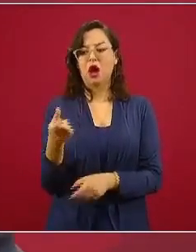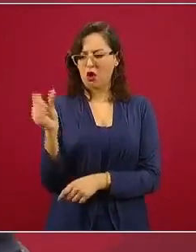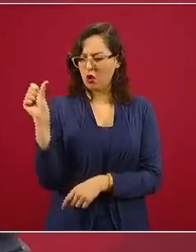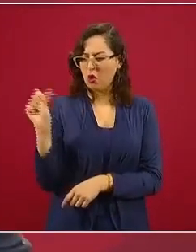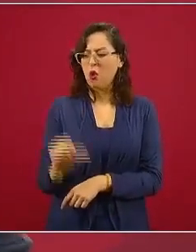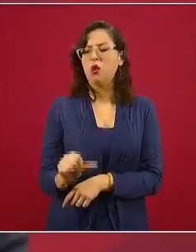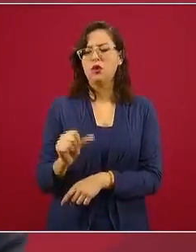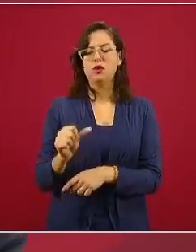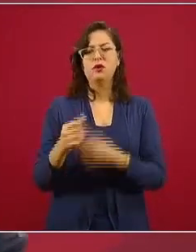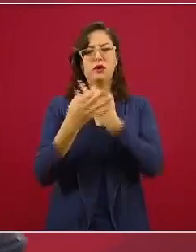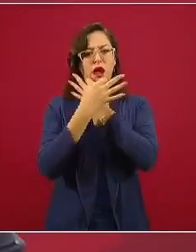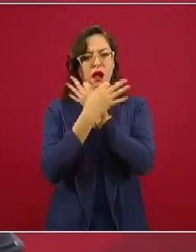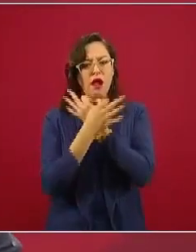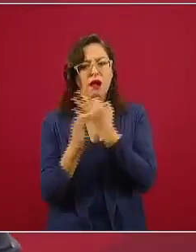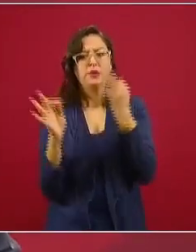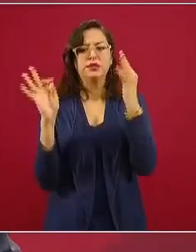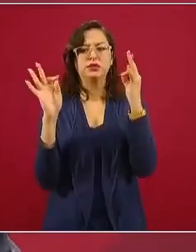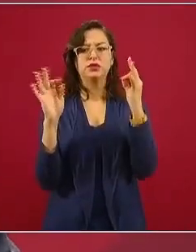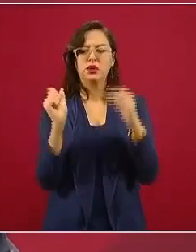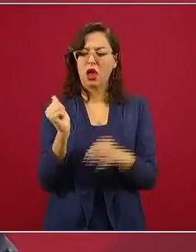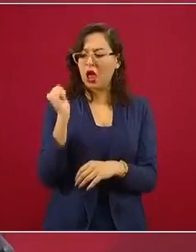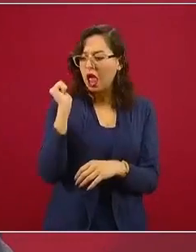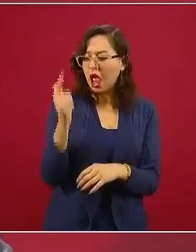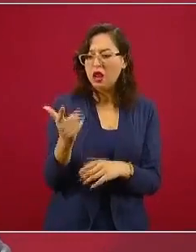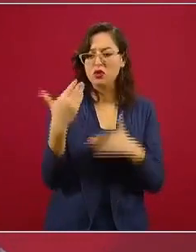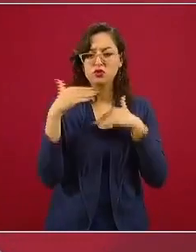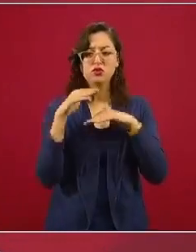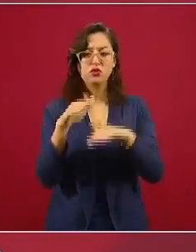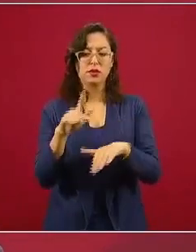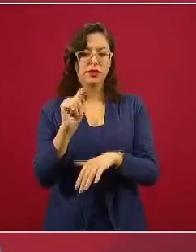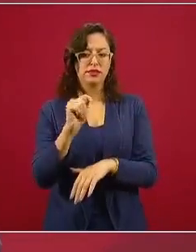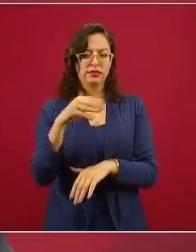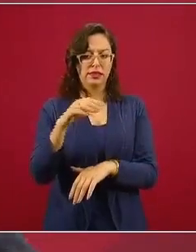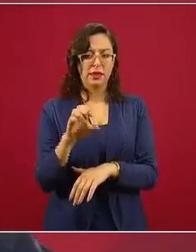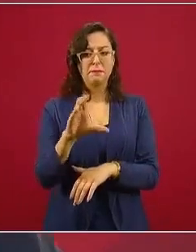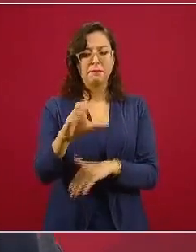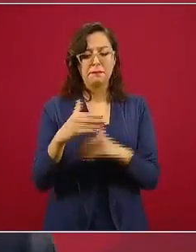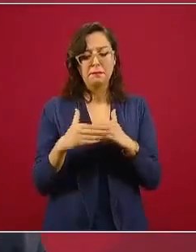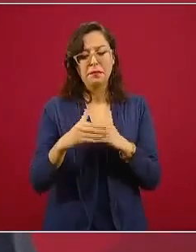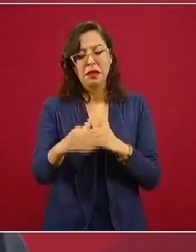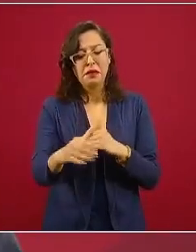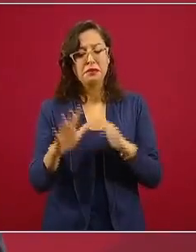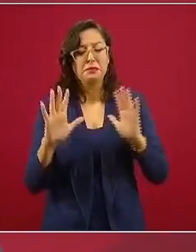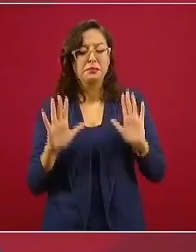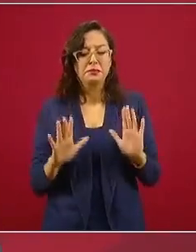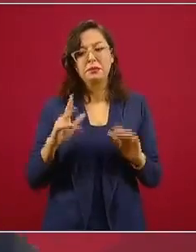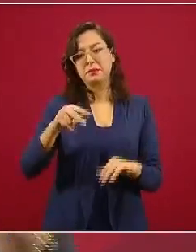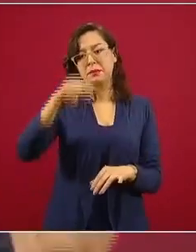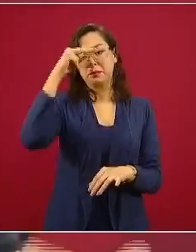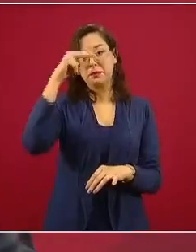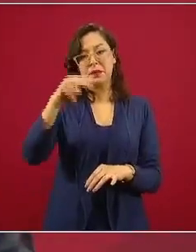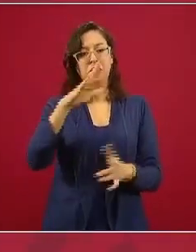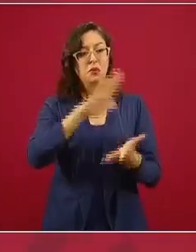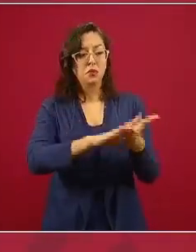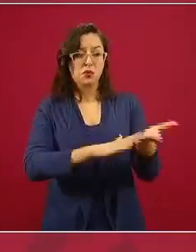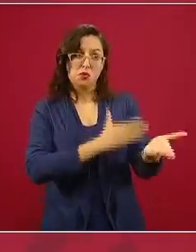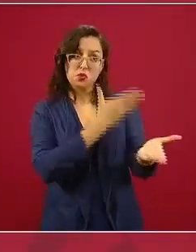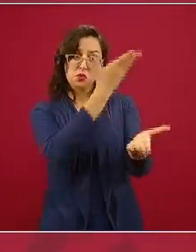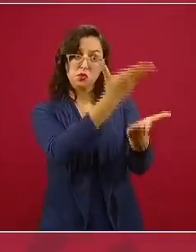conmemoración, si es que se llevase a cabo el día de hoy. Bueno, pues esa fue la propuesta de México por la visión que acabo de